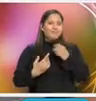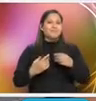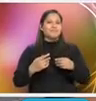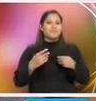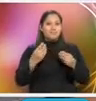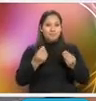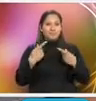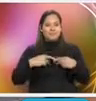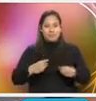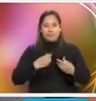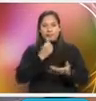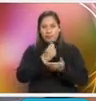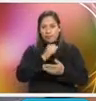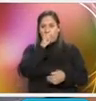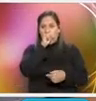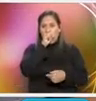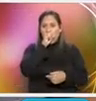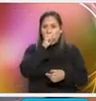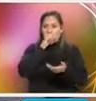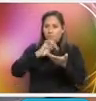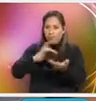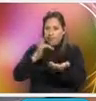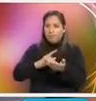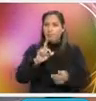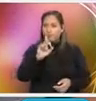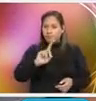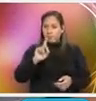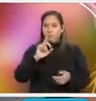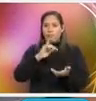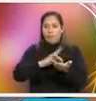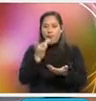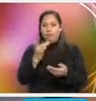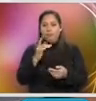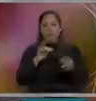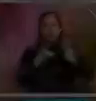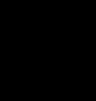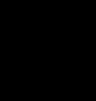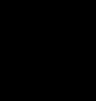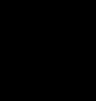disfrute de muchos capitalinos. No, muchísimas gracias por invitarme. Gracias, Domingo, Sí, buen aunque día. sea viernes. Así es. Gracias. Gracias.